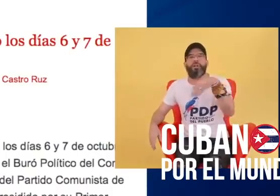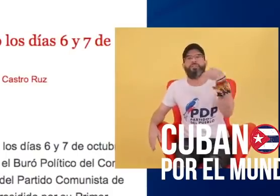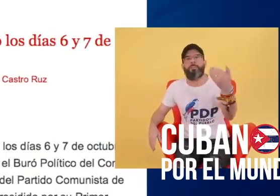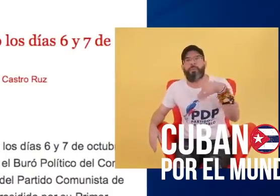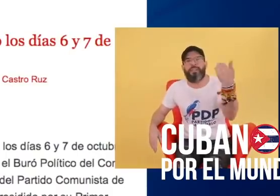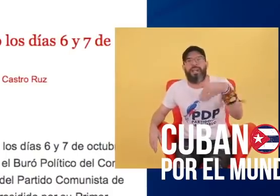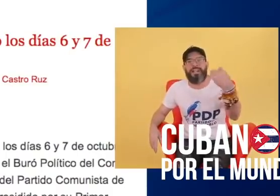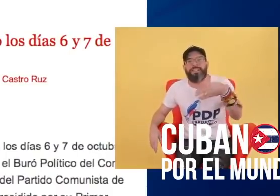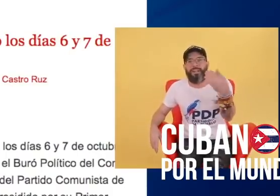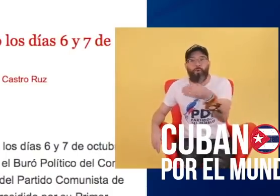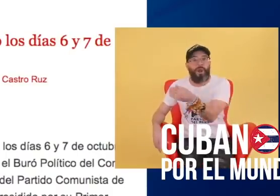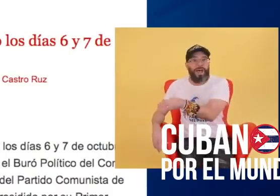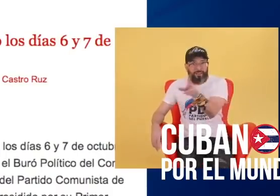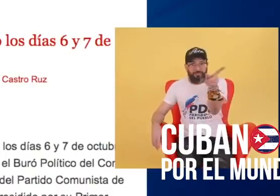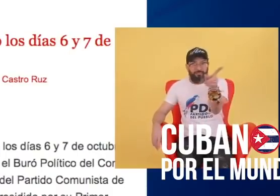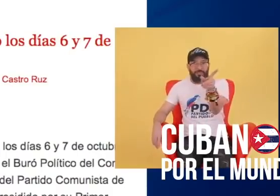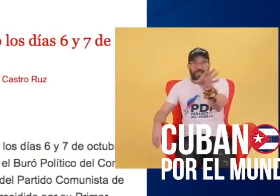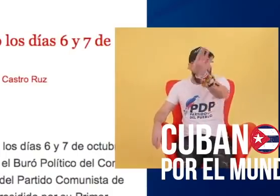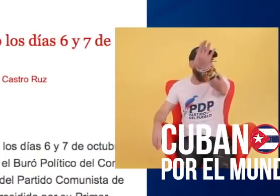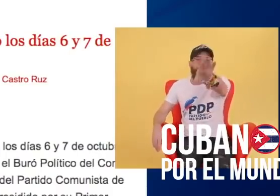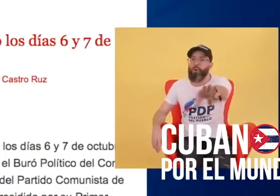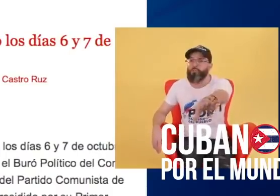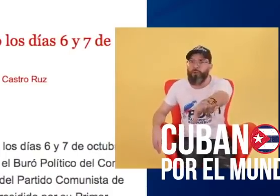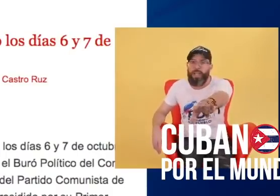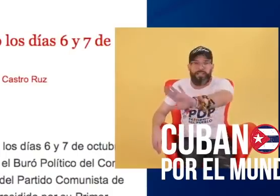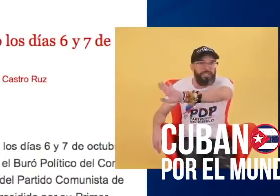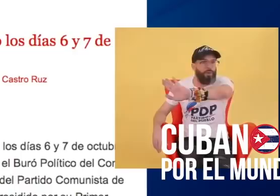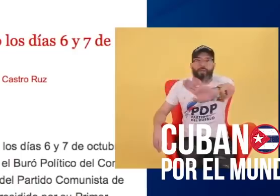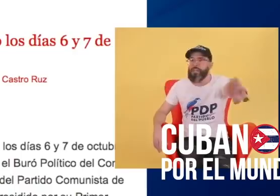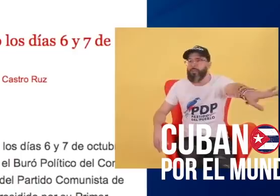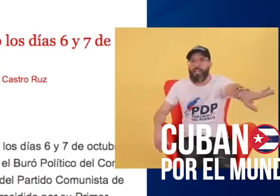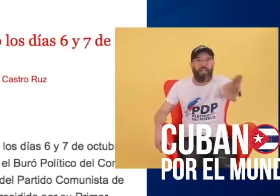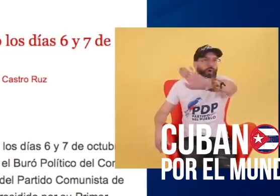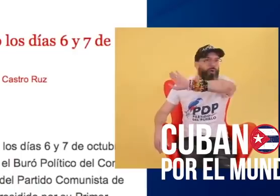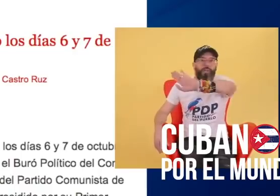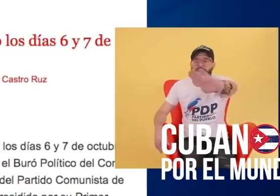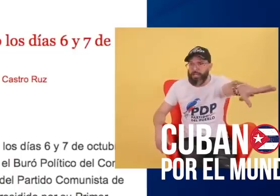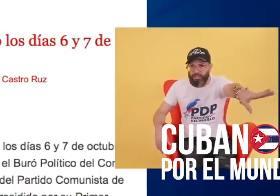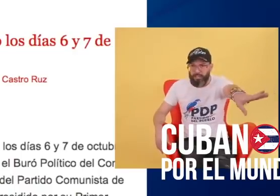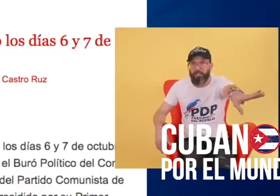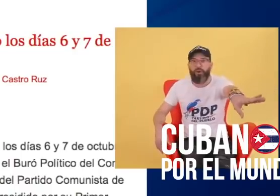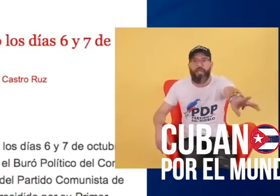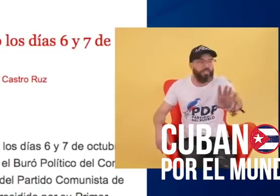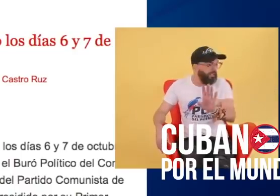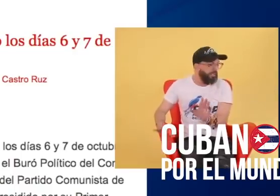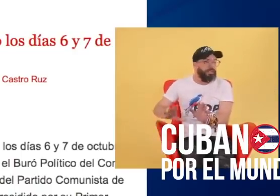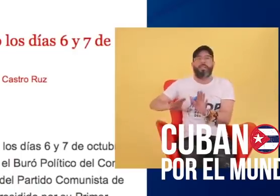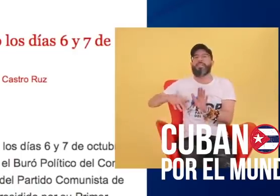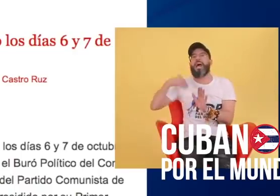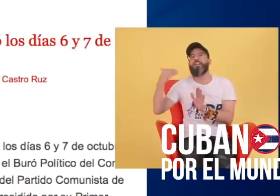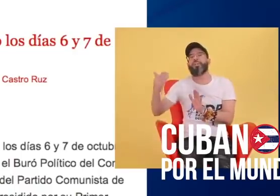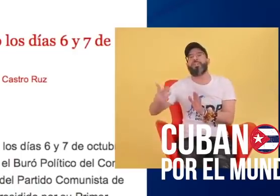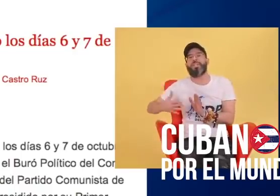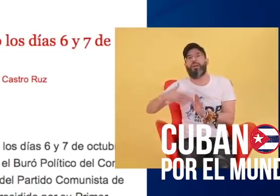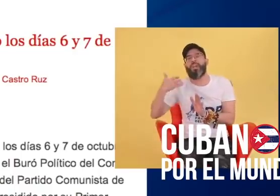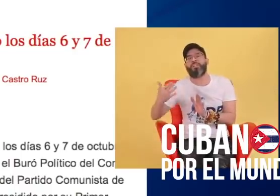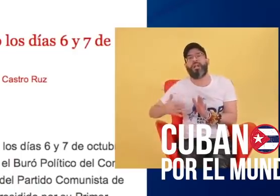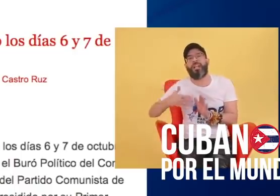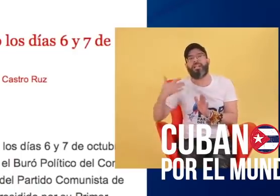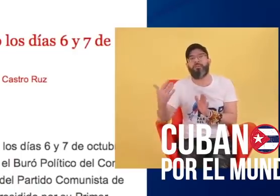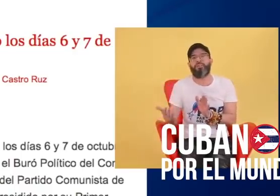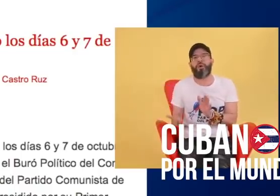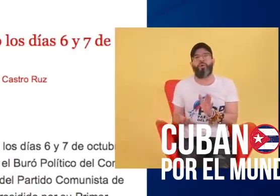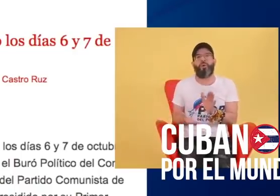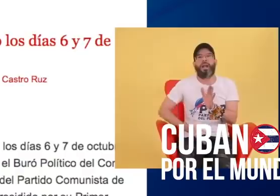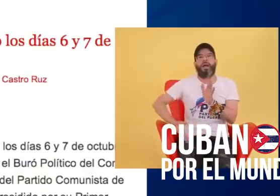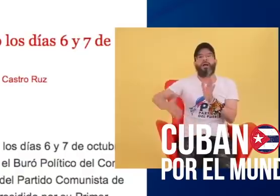Y entonces empiezan a circular. El artículo fue este y no tenía video, no tenía nada, ¿ok? Ya el Noticiero Nacional